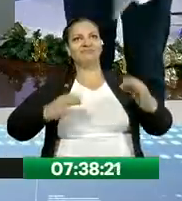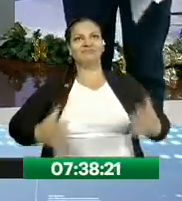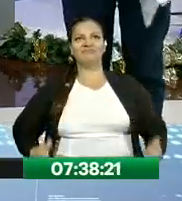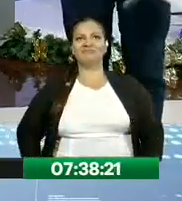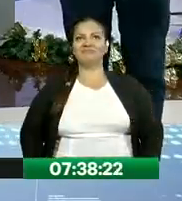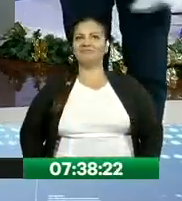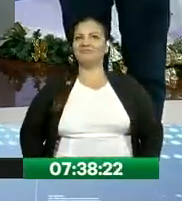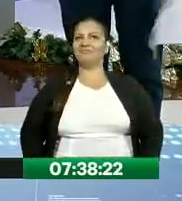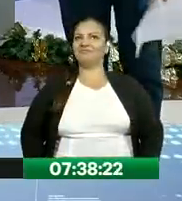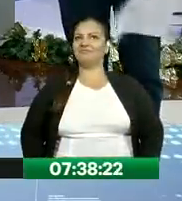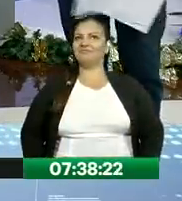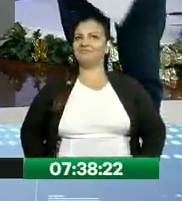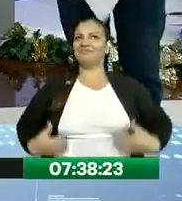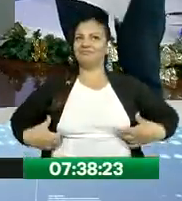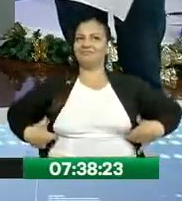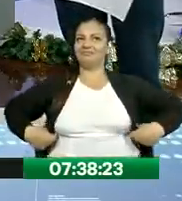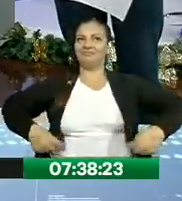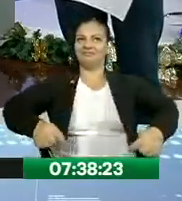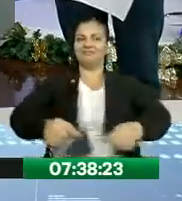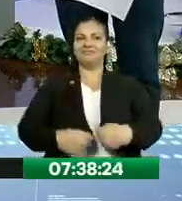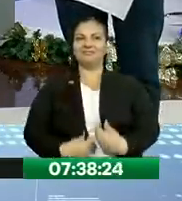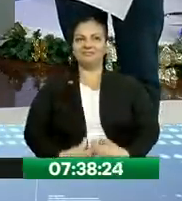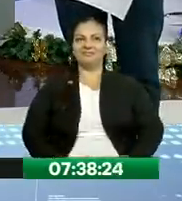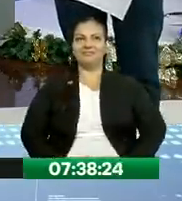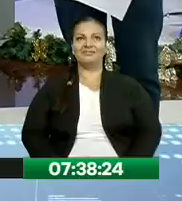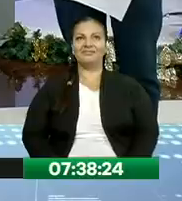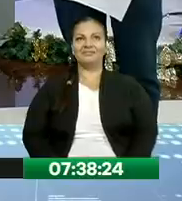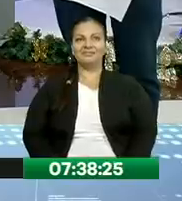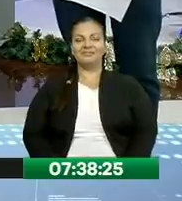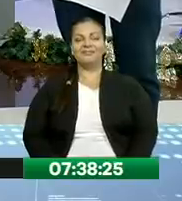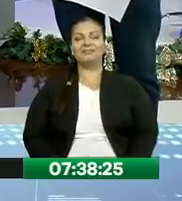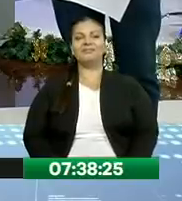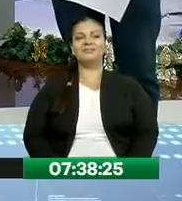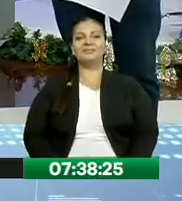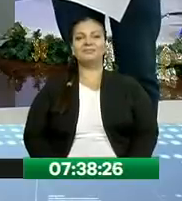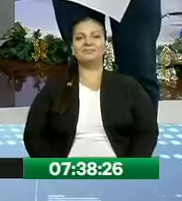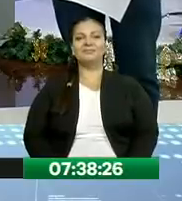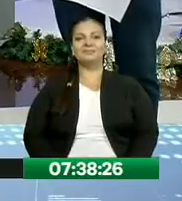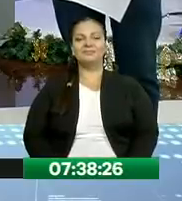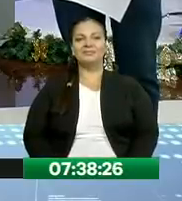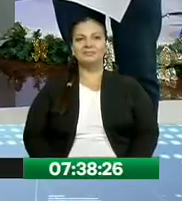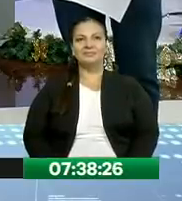desfile. ¿Ya? Con desfile, mi querido tocayo. Desfiles viernes. Eso.